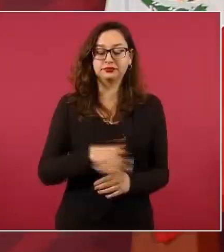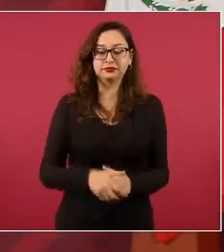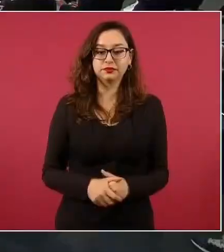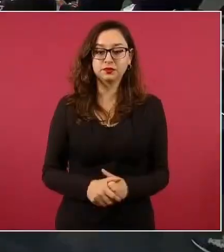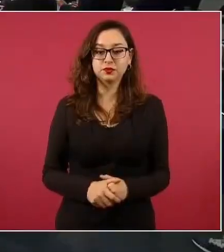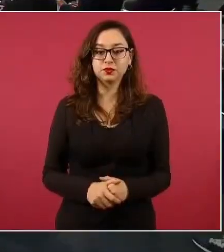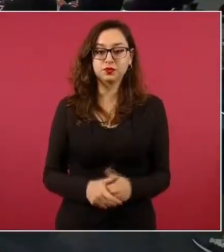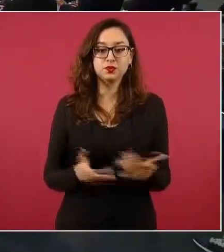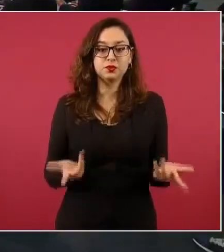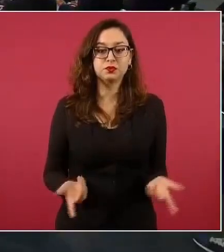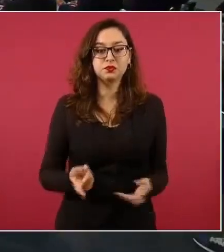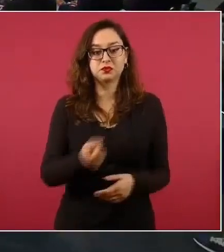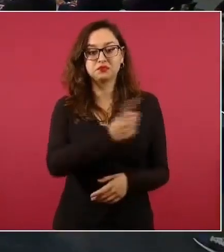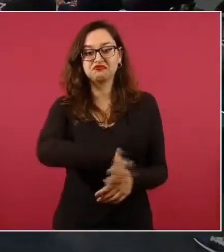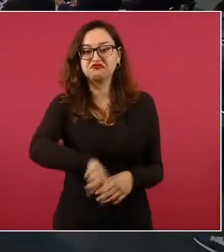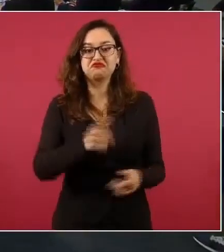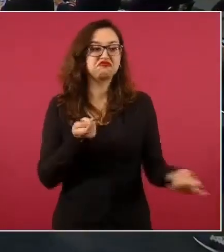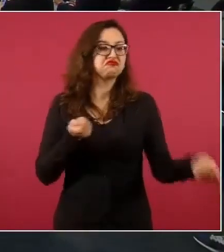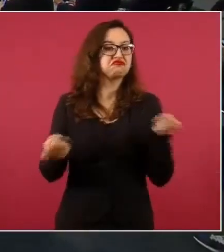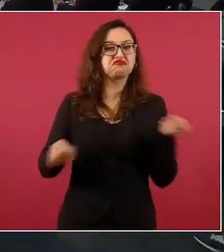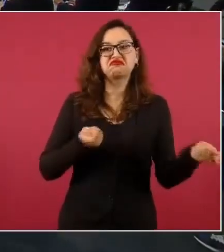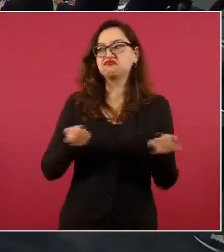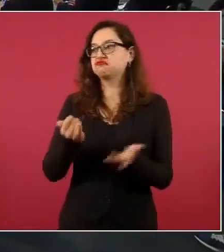hacían y deshacían.